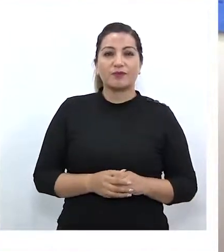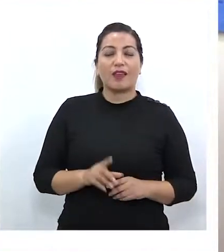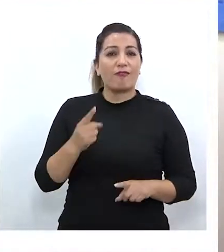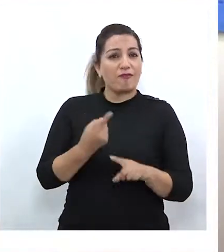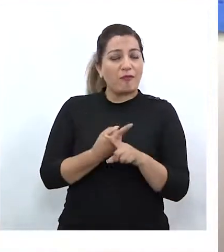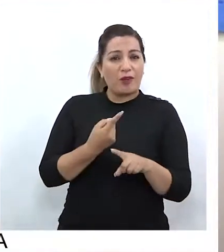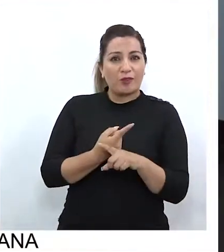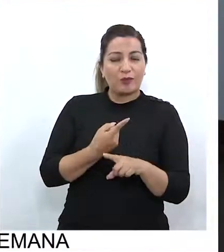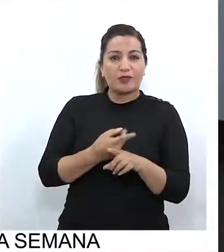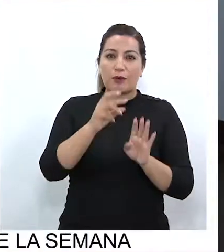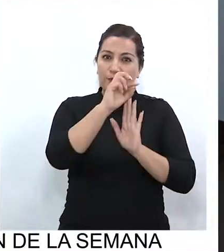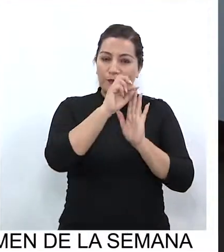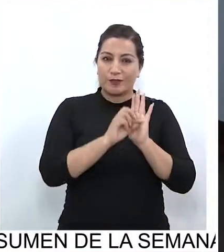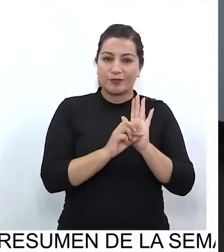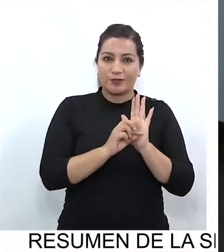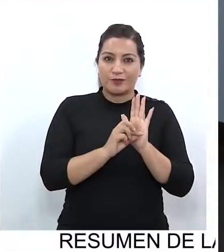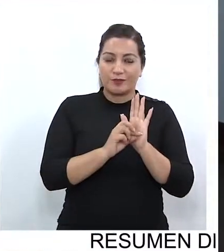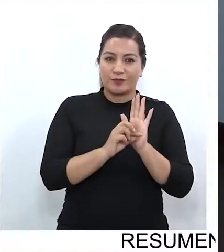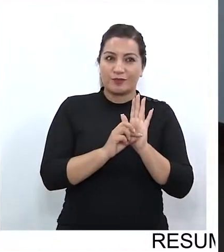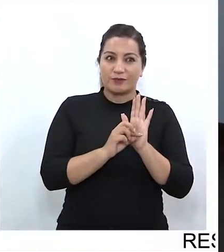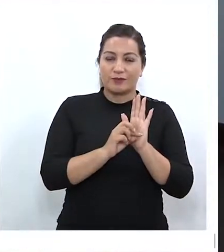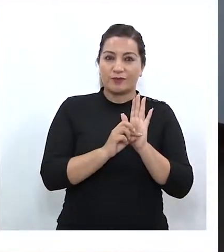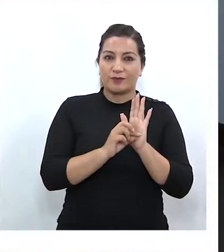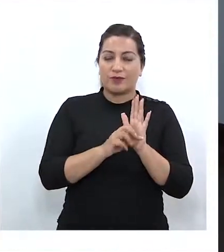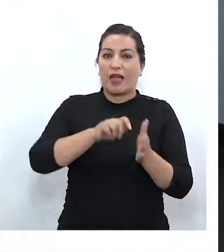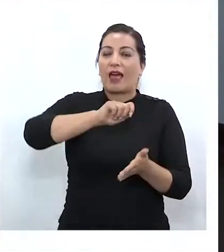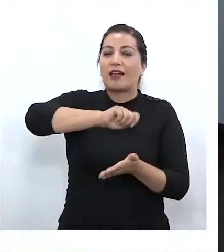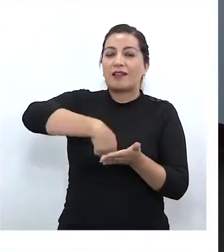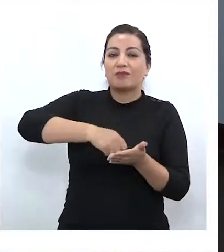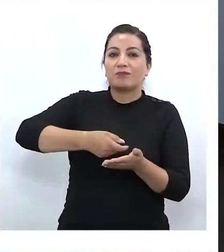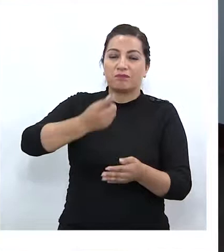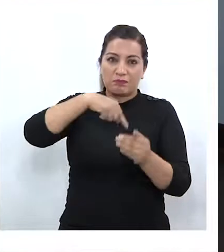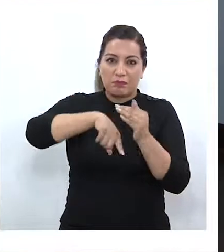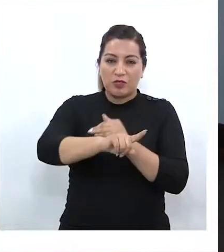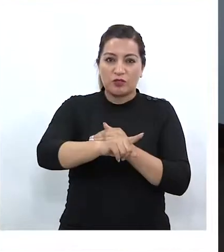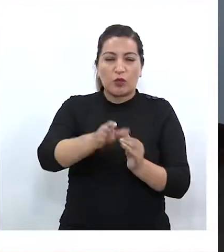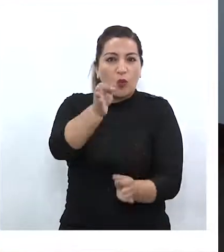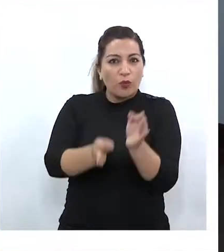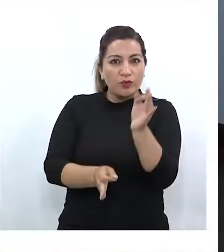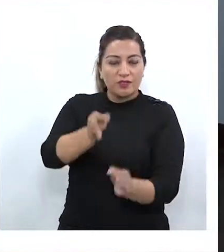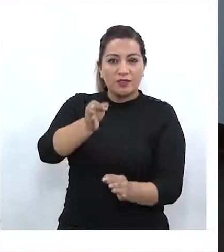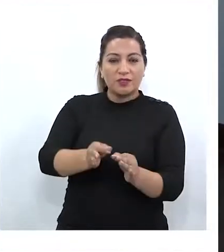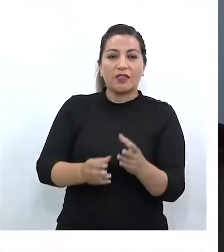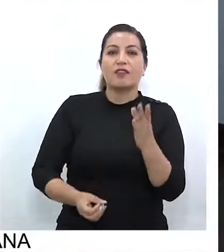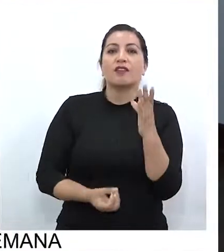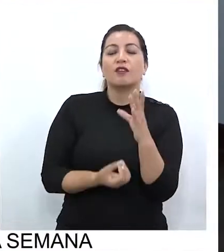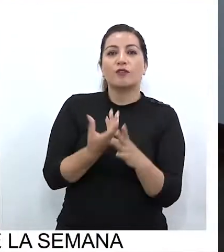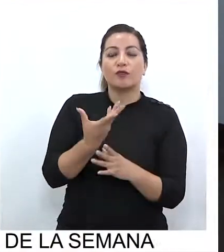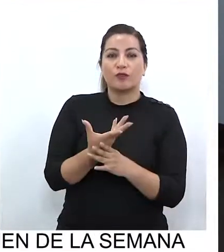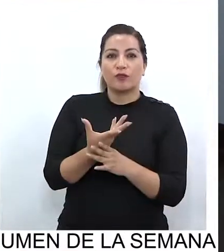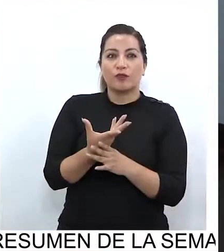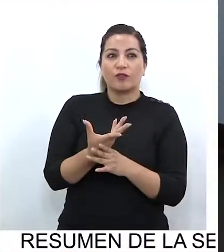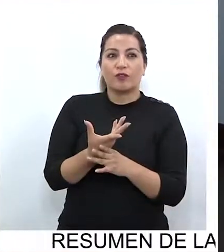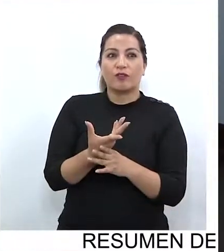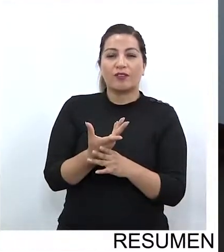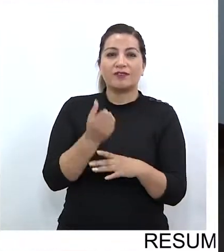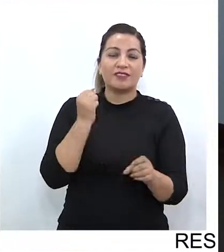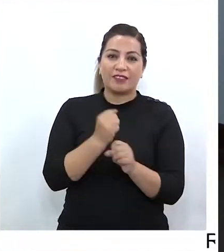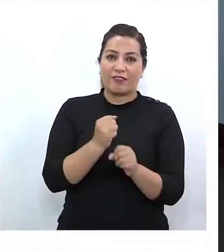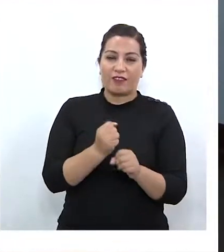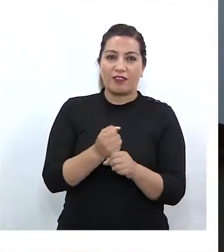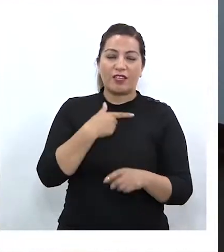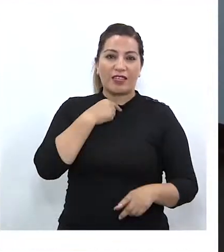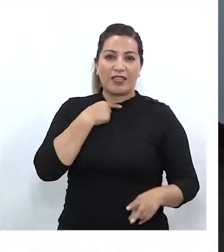bueno, vamos a hablar, ¿cierto?, del proyecto Admisión Justa y de la nueva, ¿cierto?, visión que